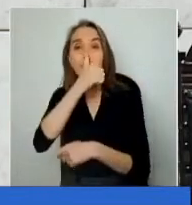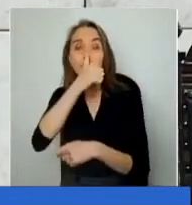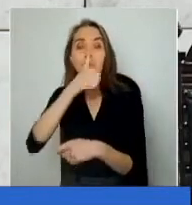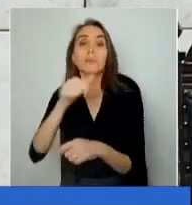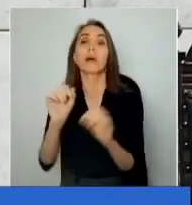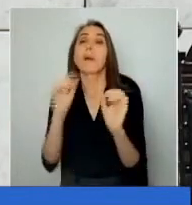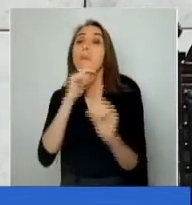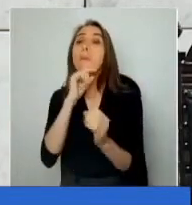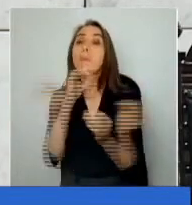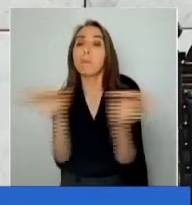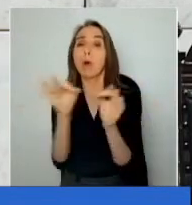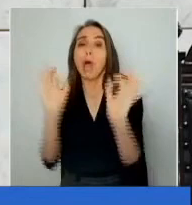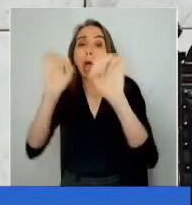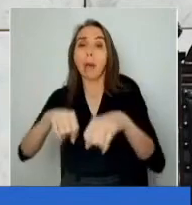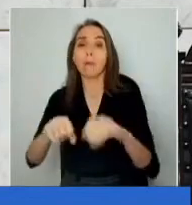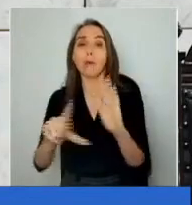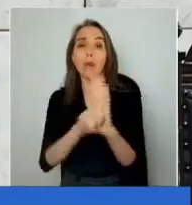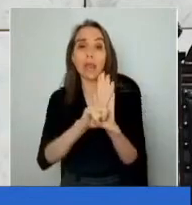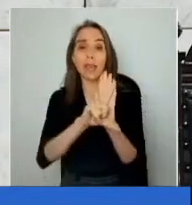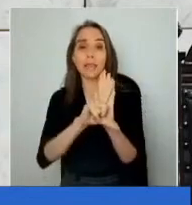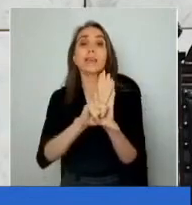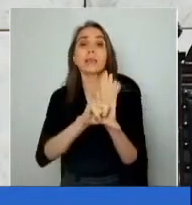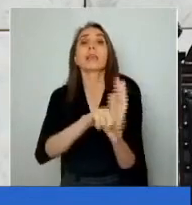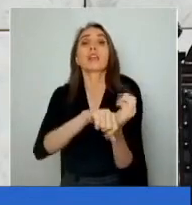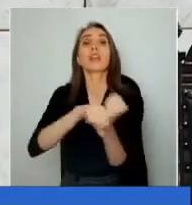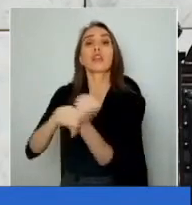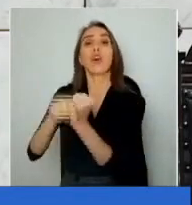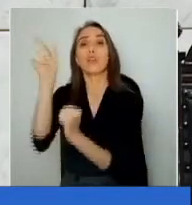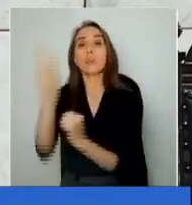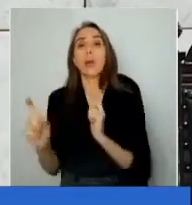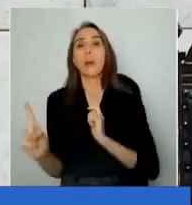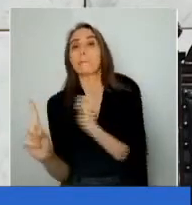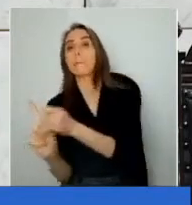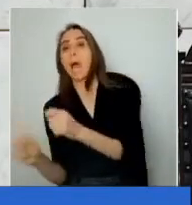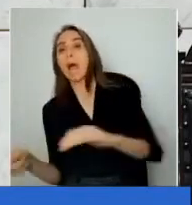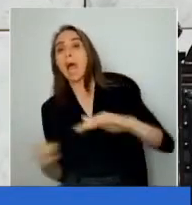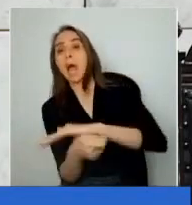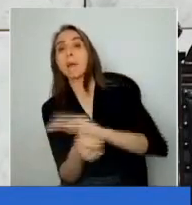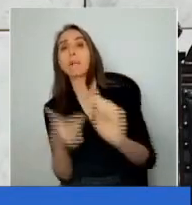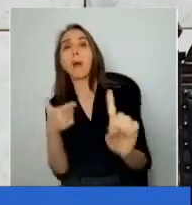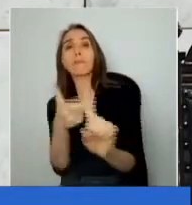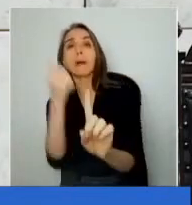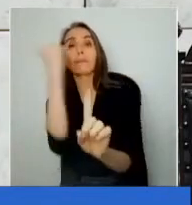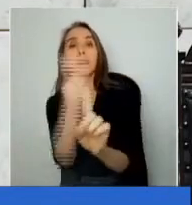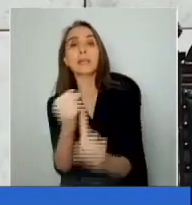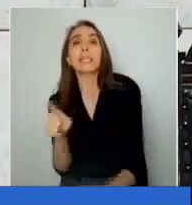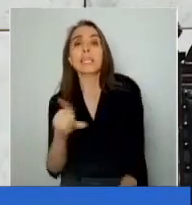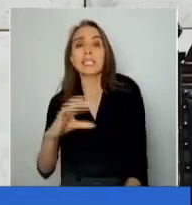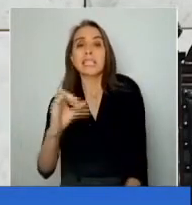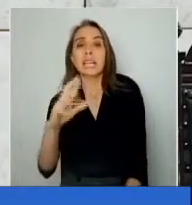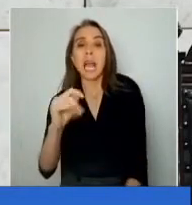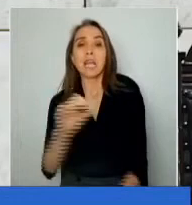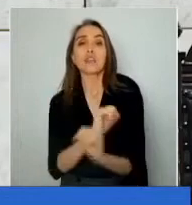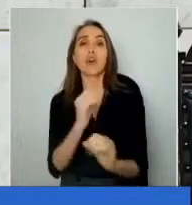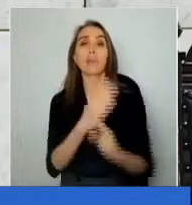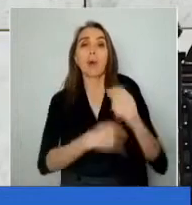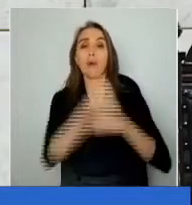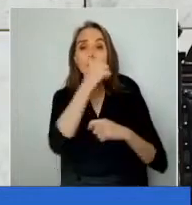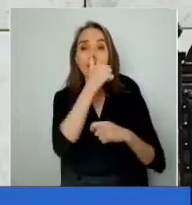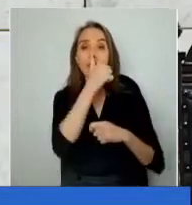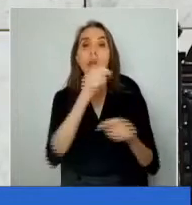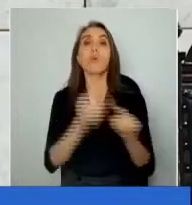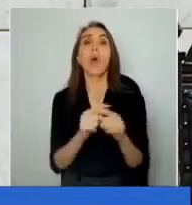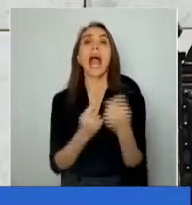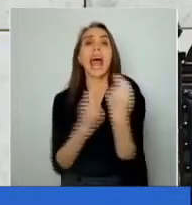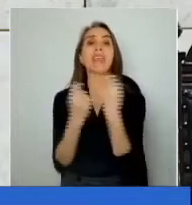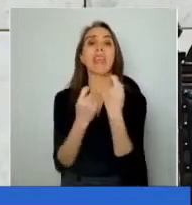la ley anticipariato porque no podemos permitir que el narco instale su negocio de los homicidios en nuestro